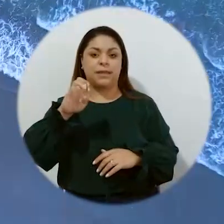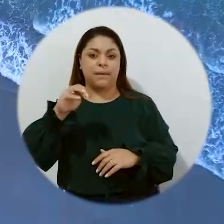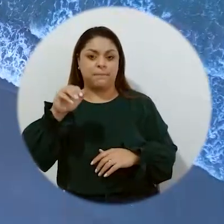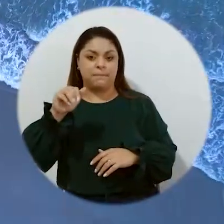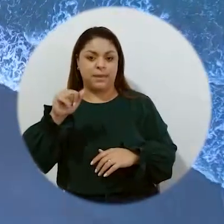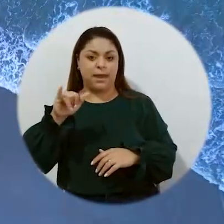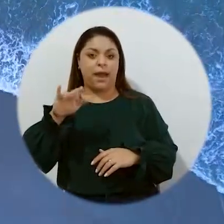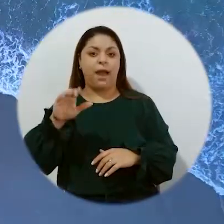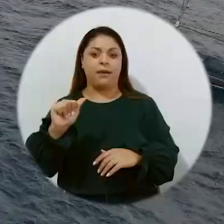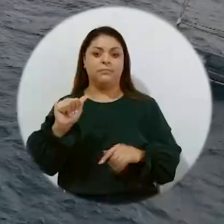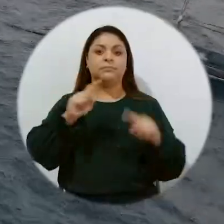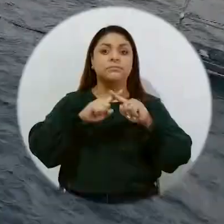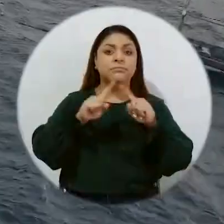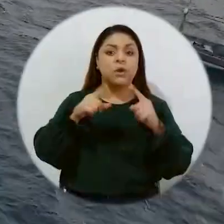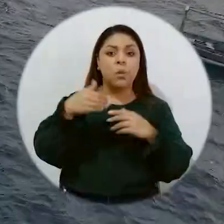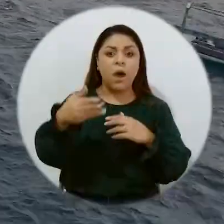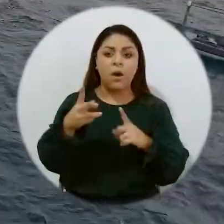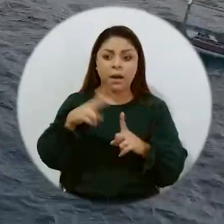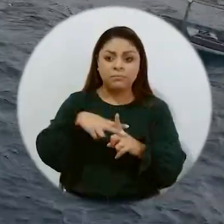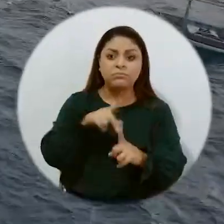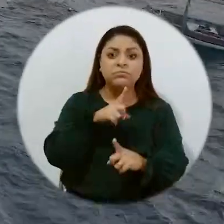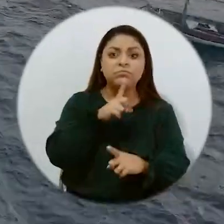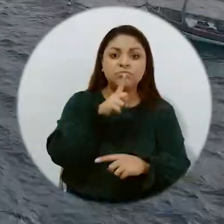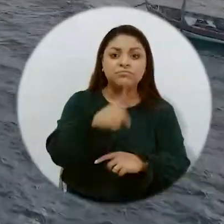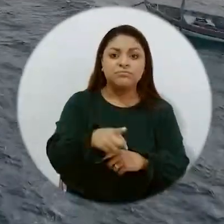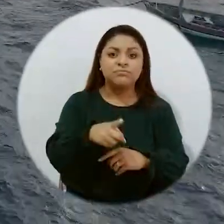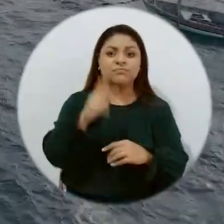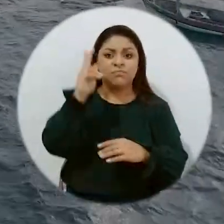pero al momento de hacer la realidad nos